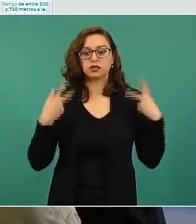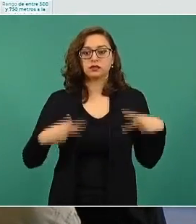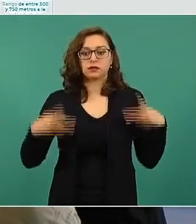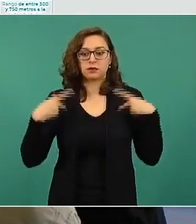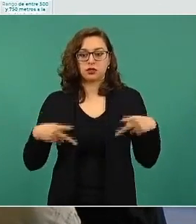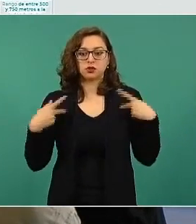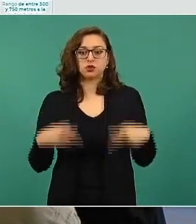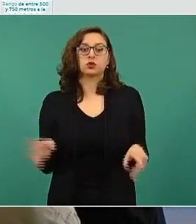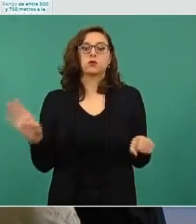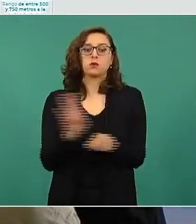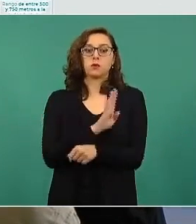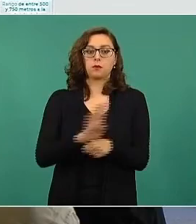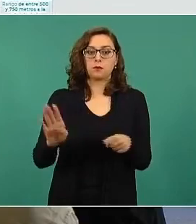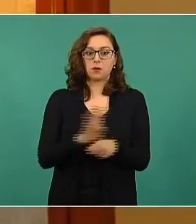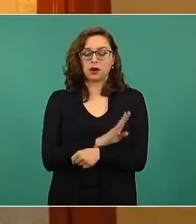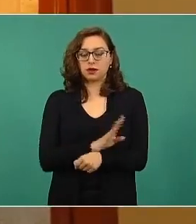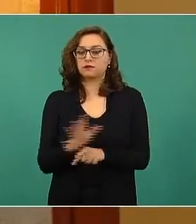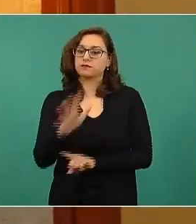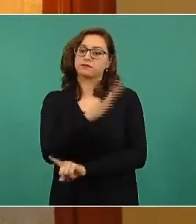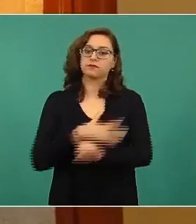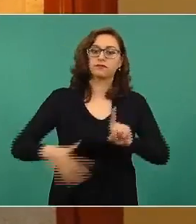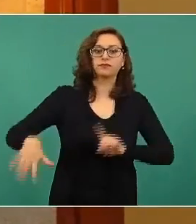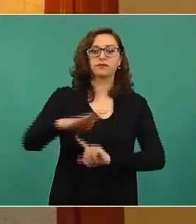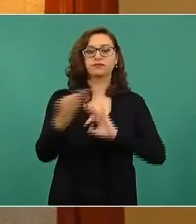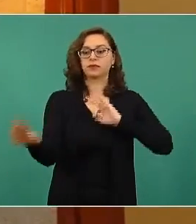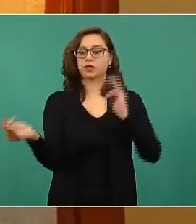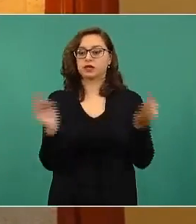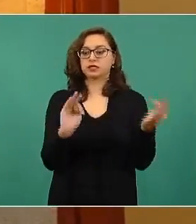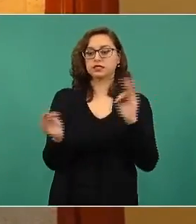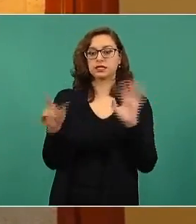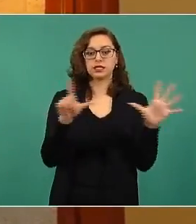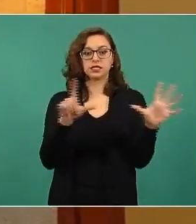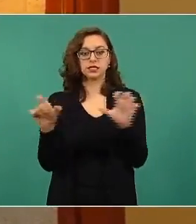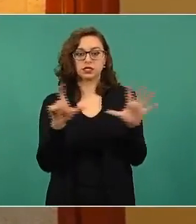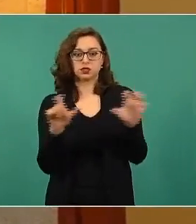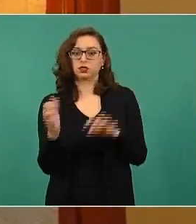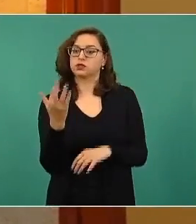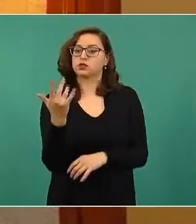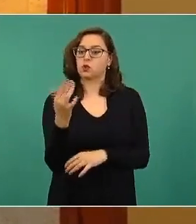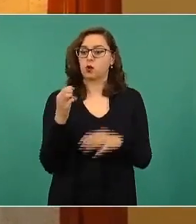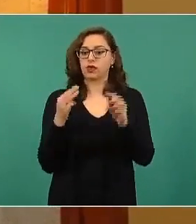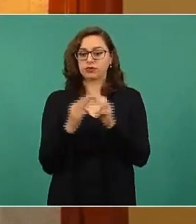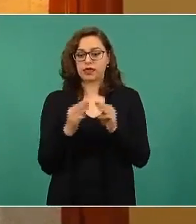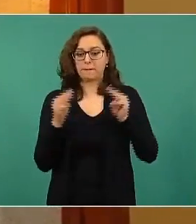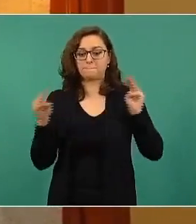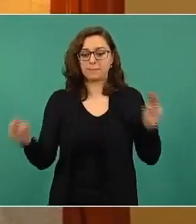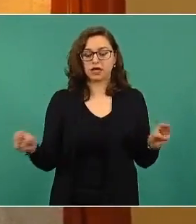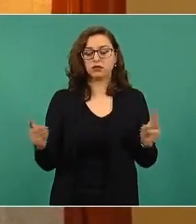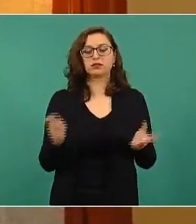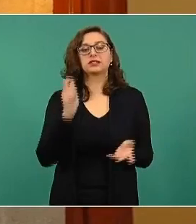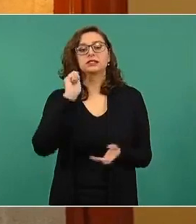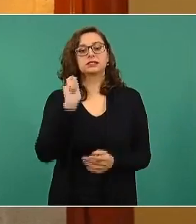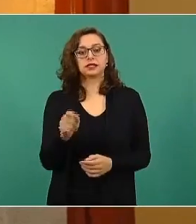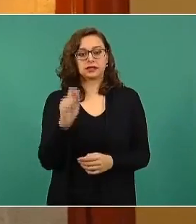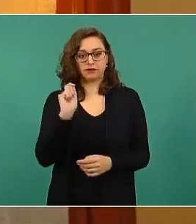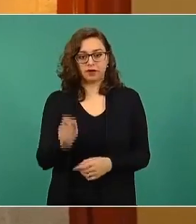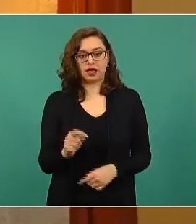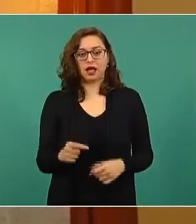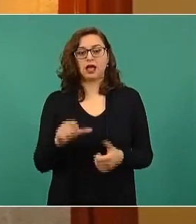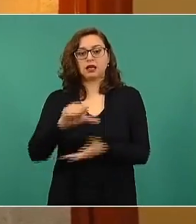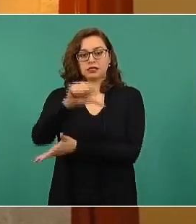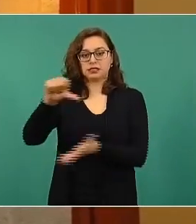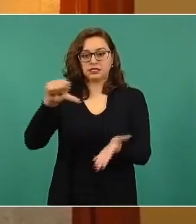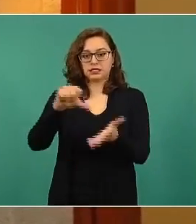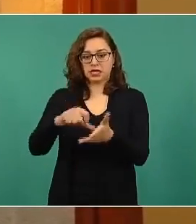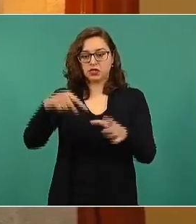sido beneficiadas en un radio de 750 metros a la redonda de los puntos de, digamos, de intervención.